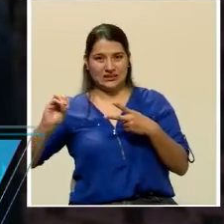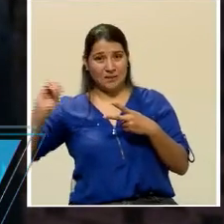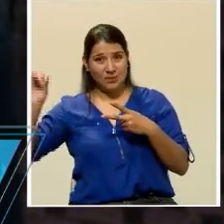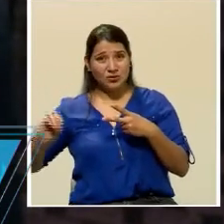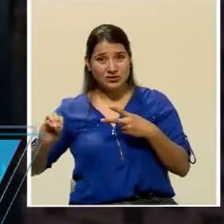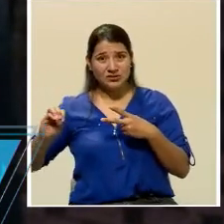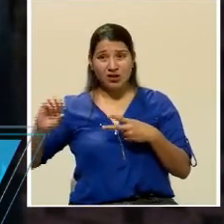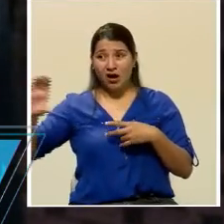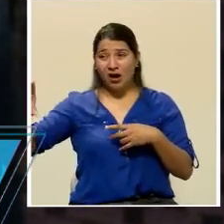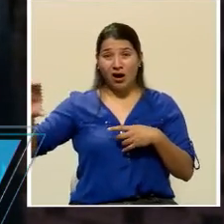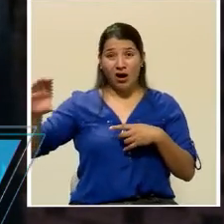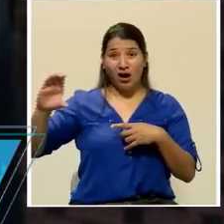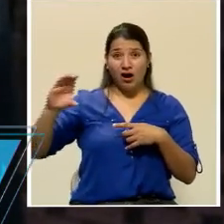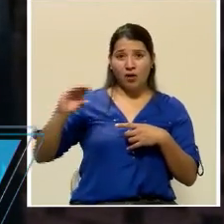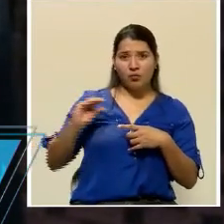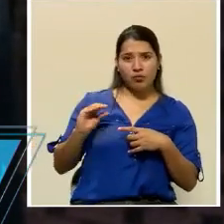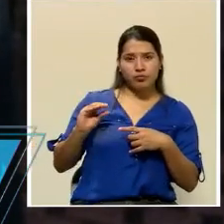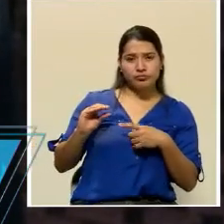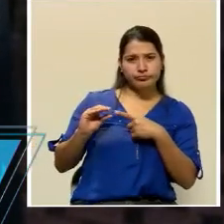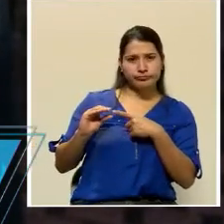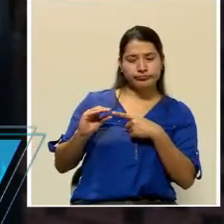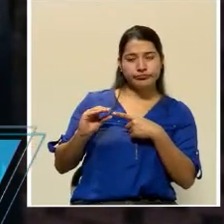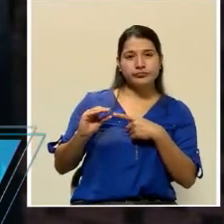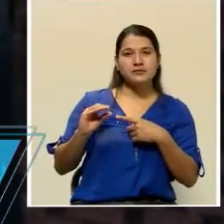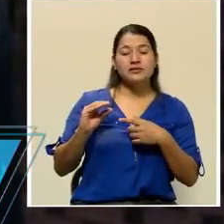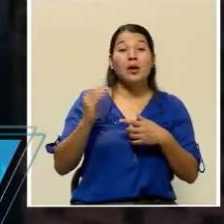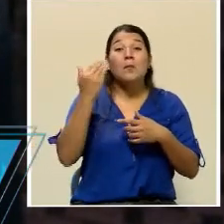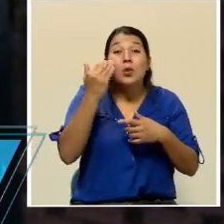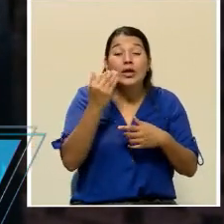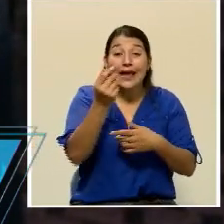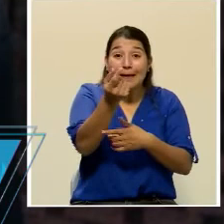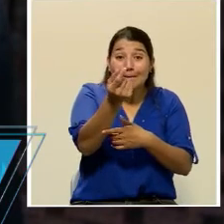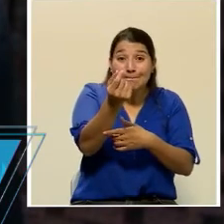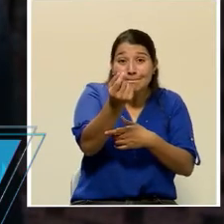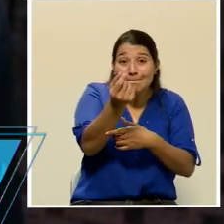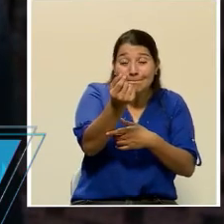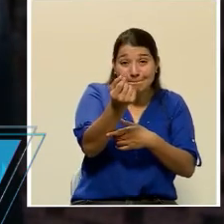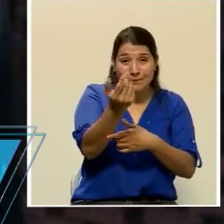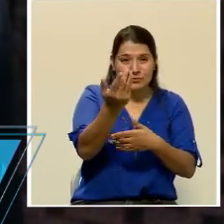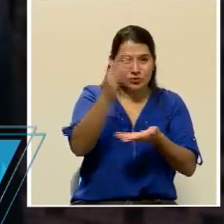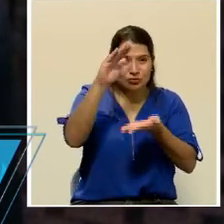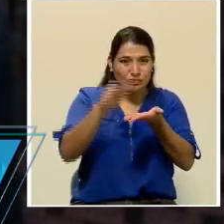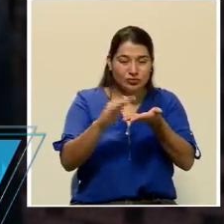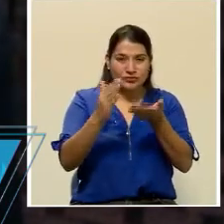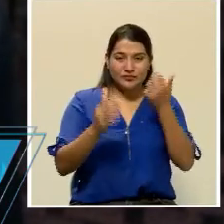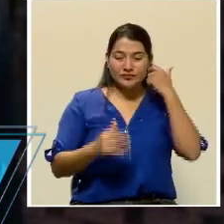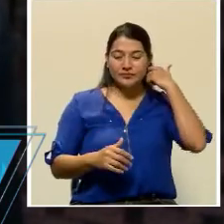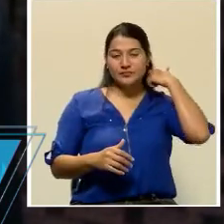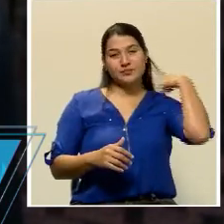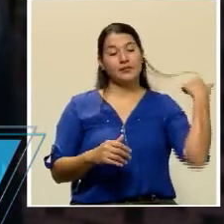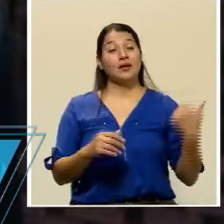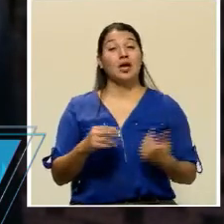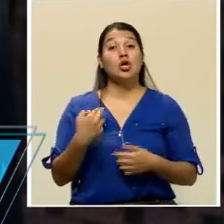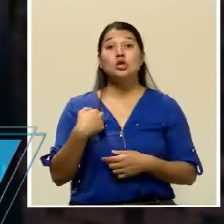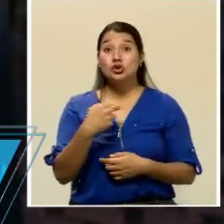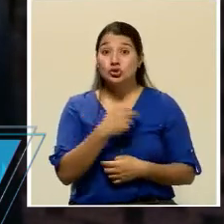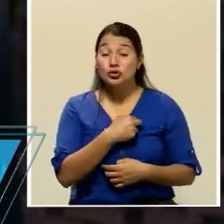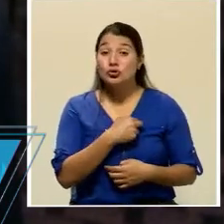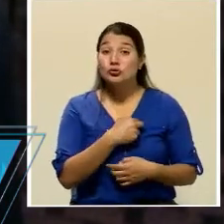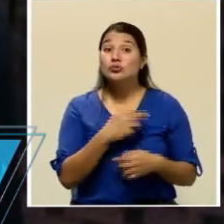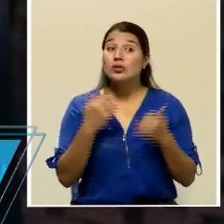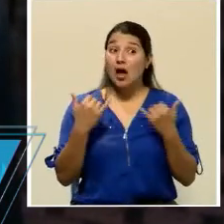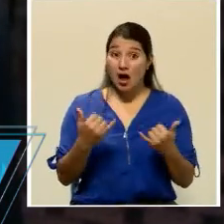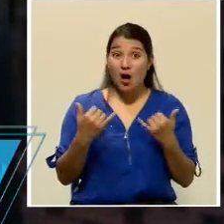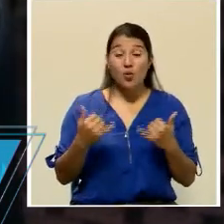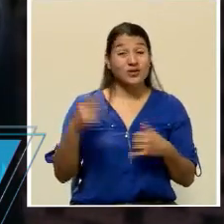realmente valía la moneda o el ingreso de cada una de las personas. Aquí nos estamos jugando